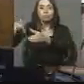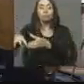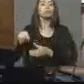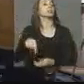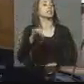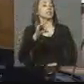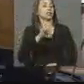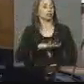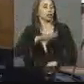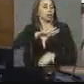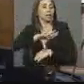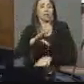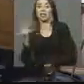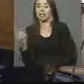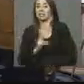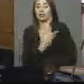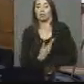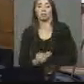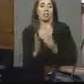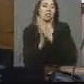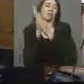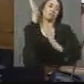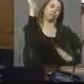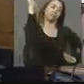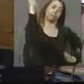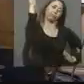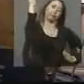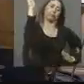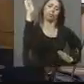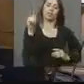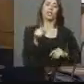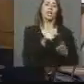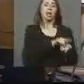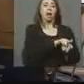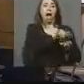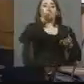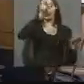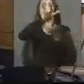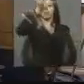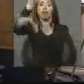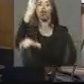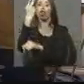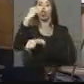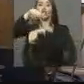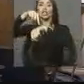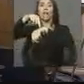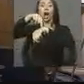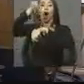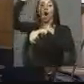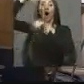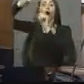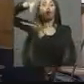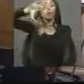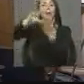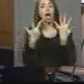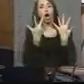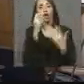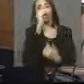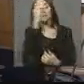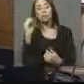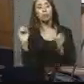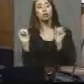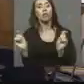país a años luz de lo que está ocurriendo al otro lado, a 12 horas de aquí en avión. Allá el 80% de los